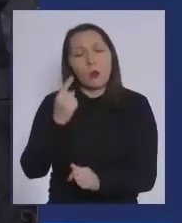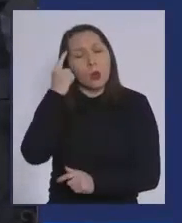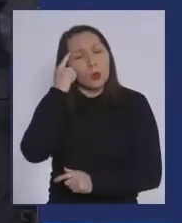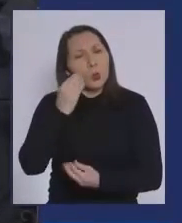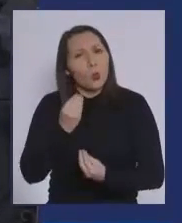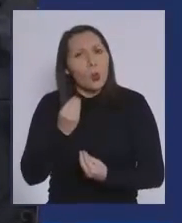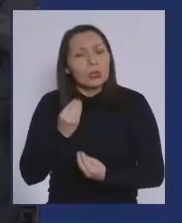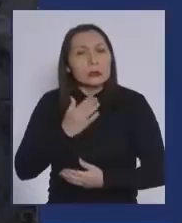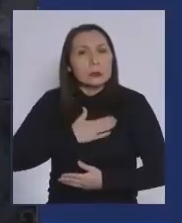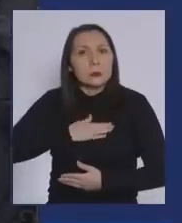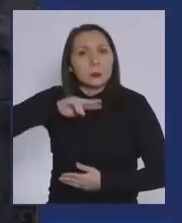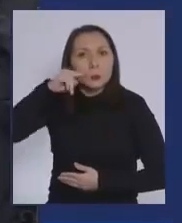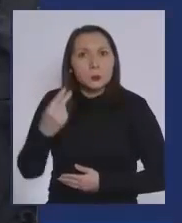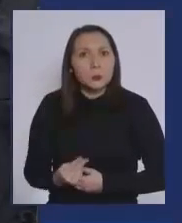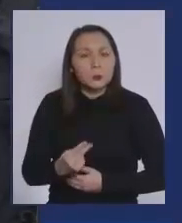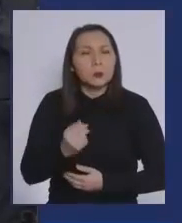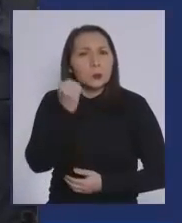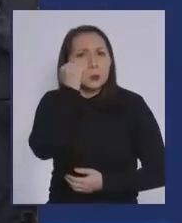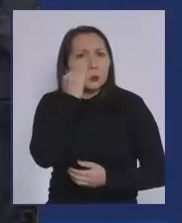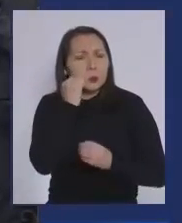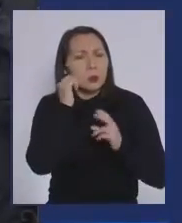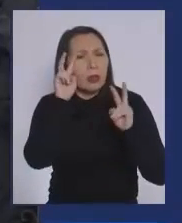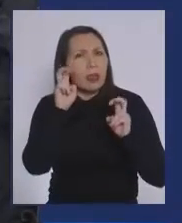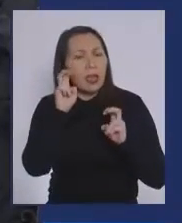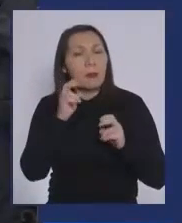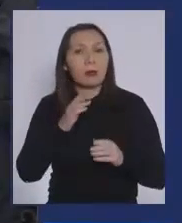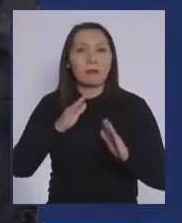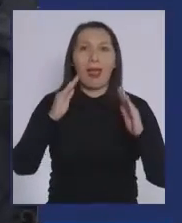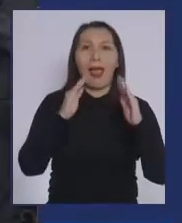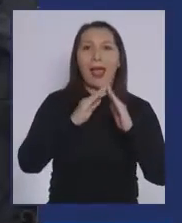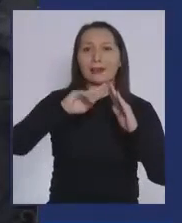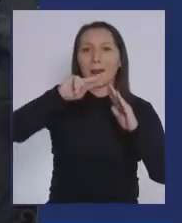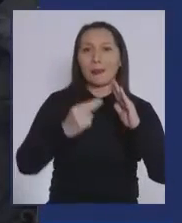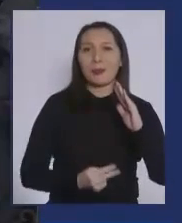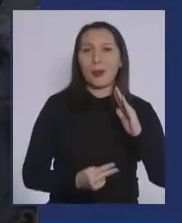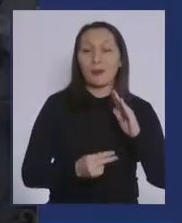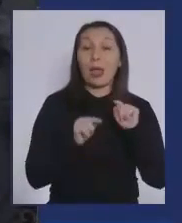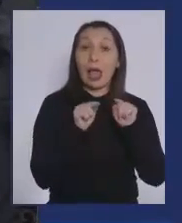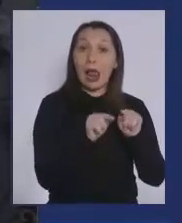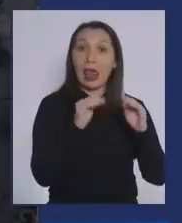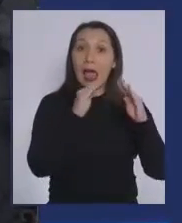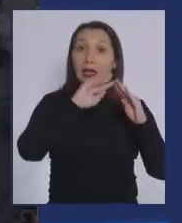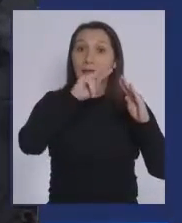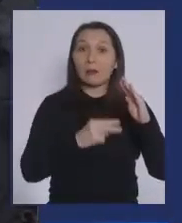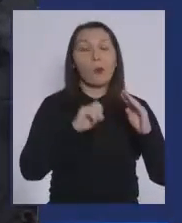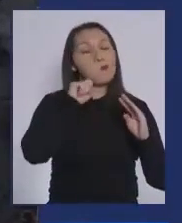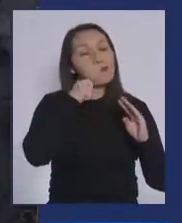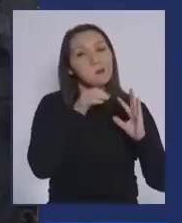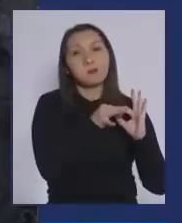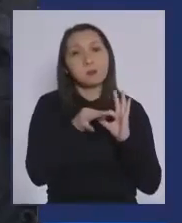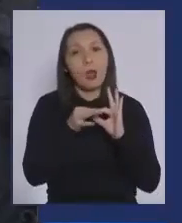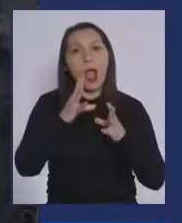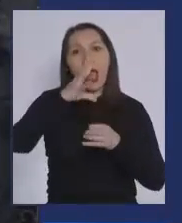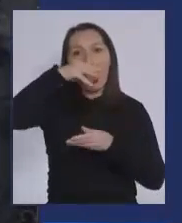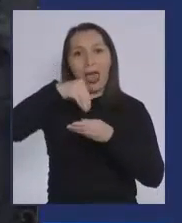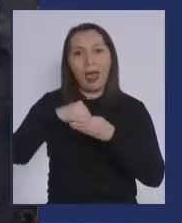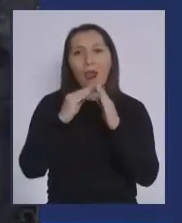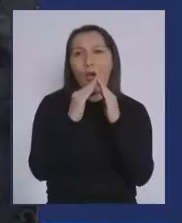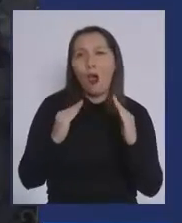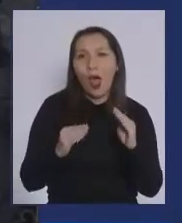preciado es sin duda la casa propia porque en esa casa propia se desarrolló un hogar